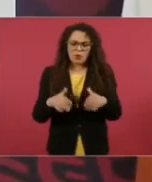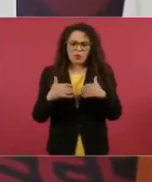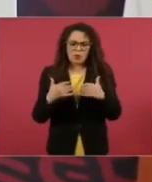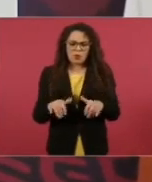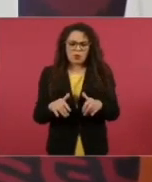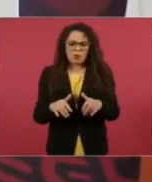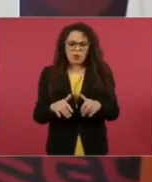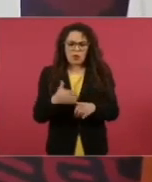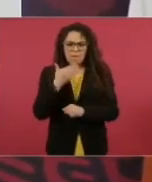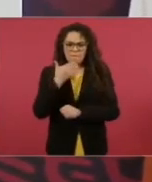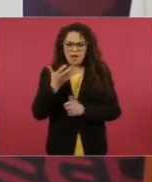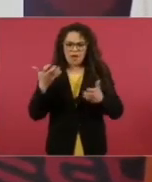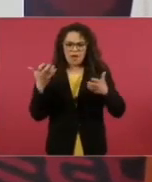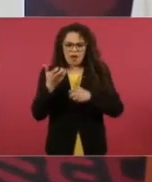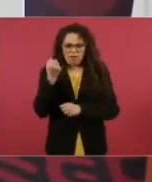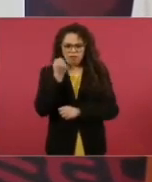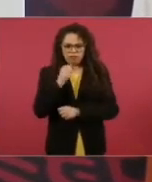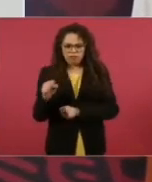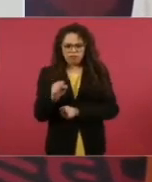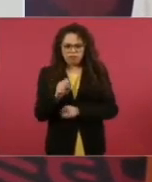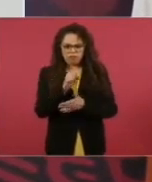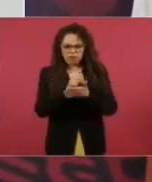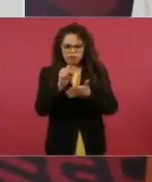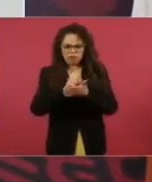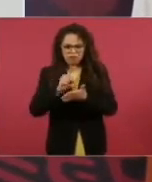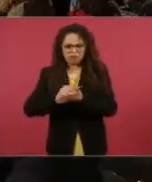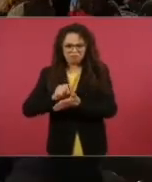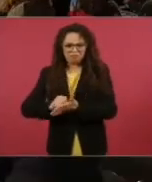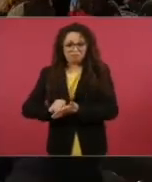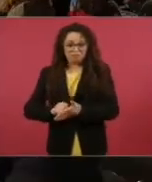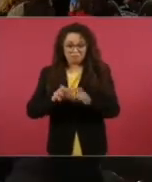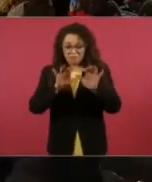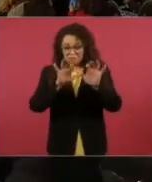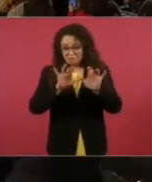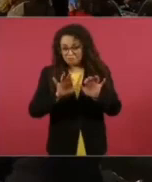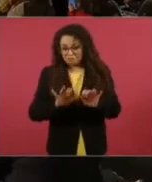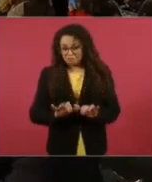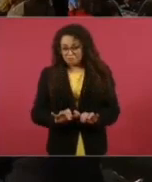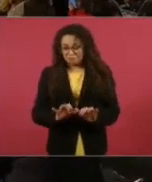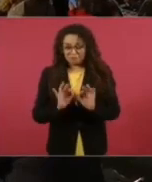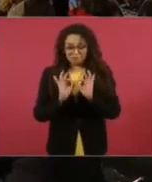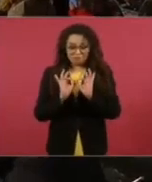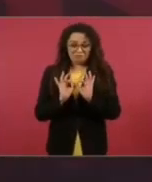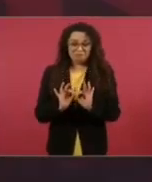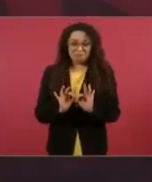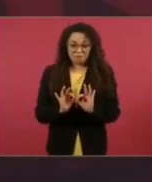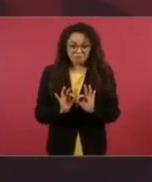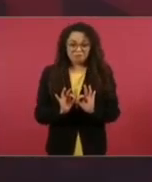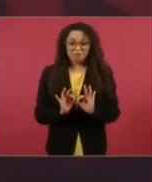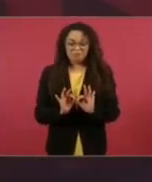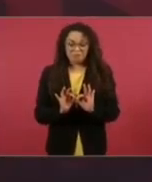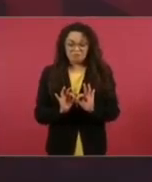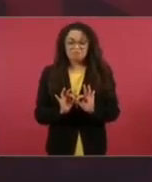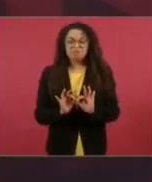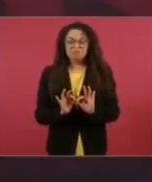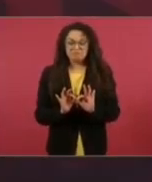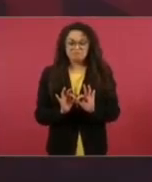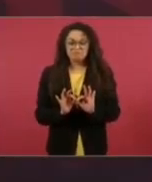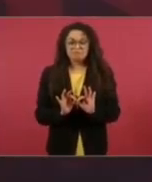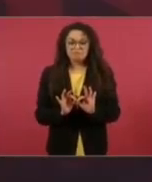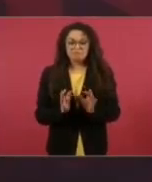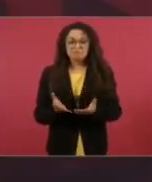la conferencia mañana. Y es bien sabido que estamos en tiempos electorales. Es bien sabido. Y lo que quieren